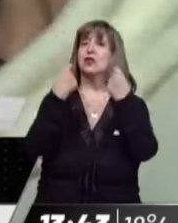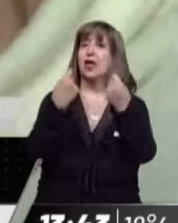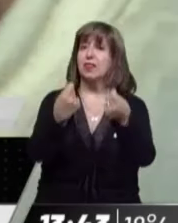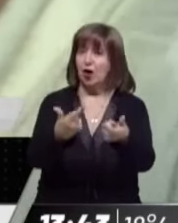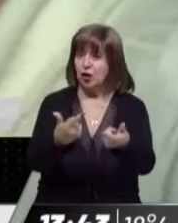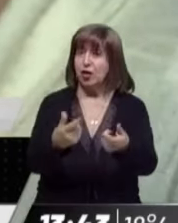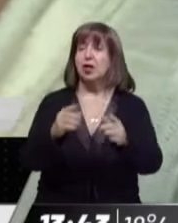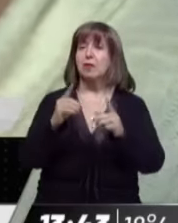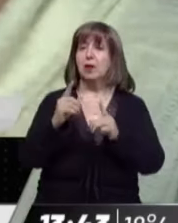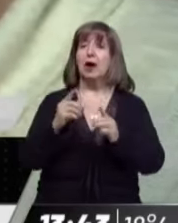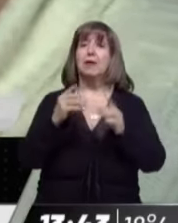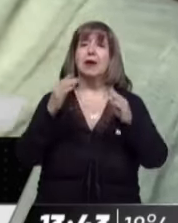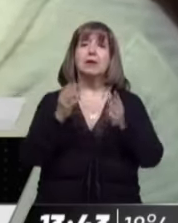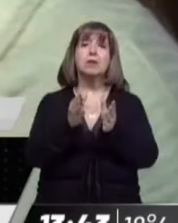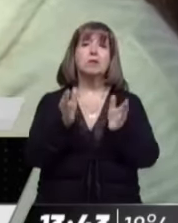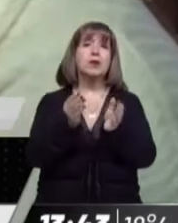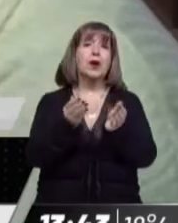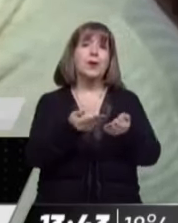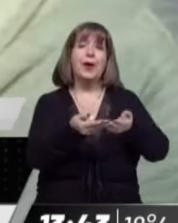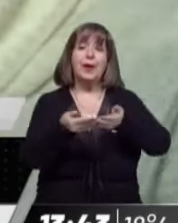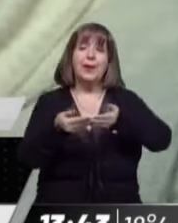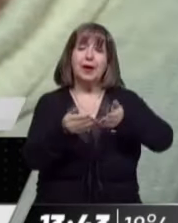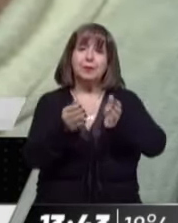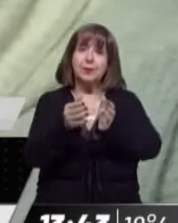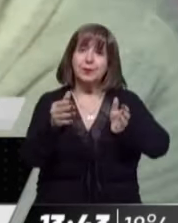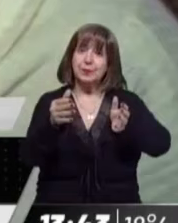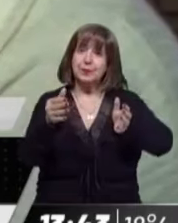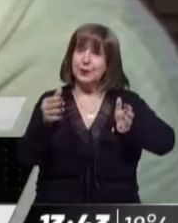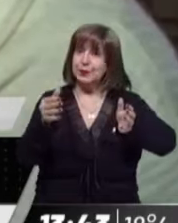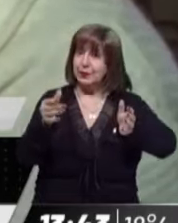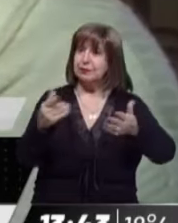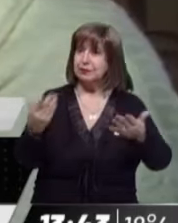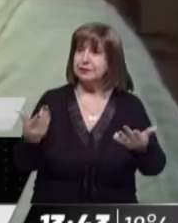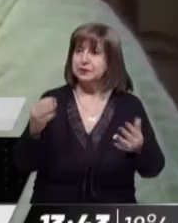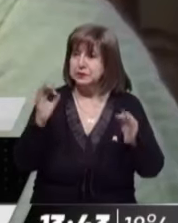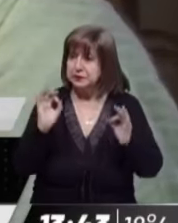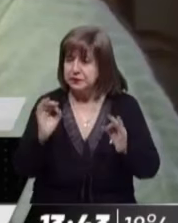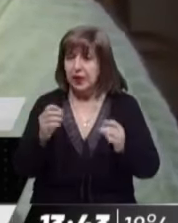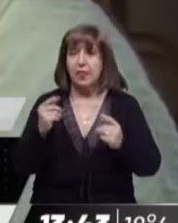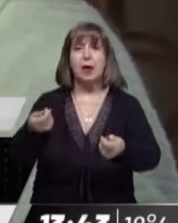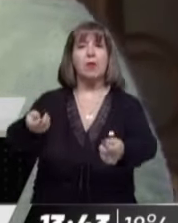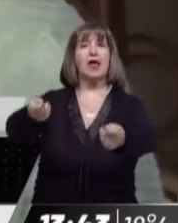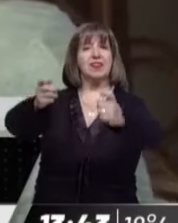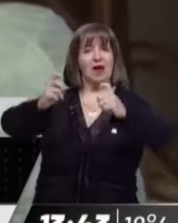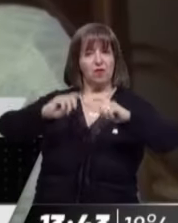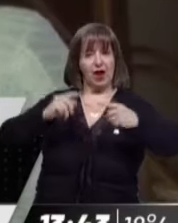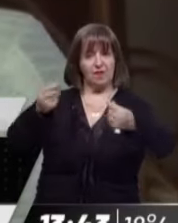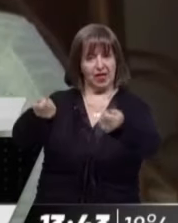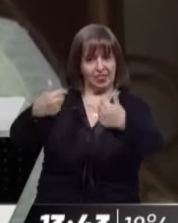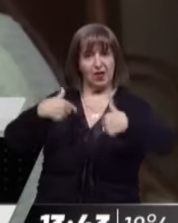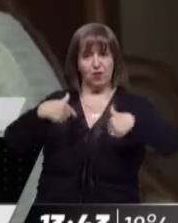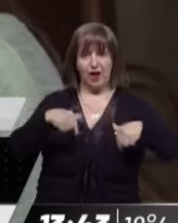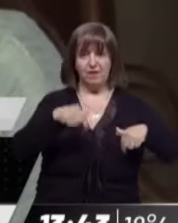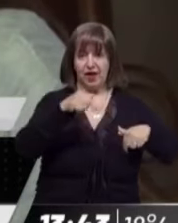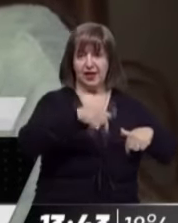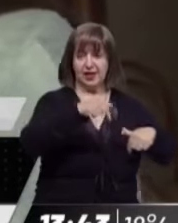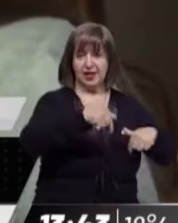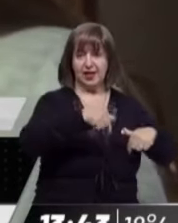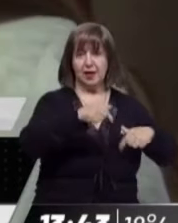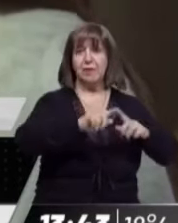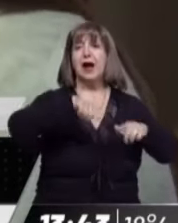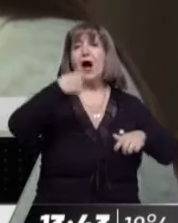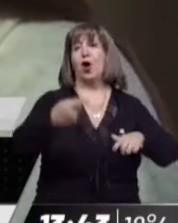la escuchamos a usted doctora más temprano una dirigente social y más o menos van en consonancia no